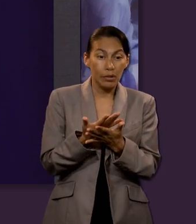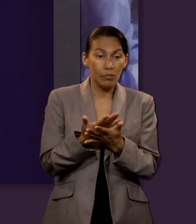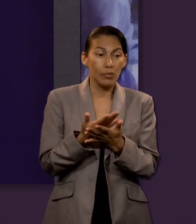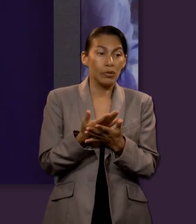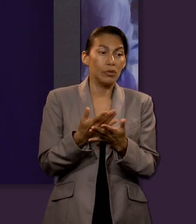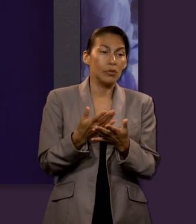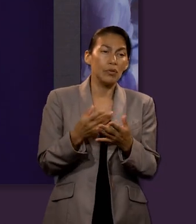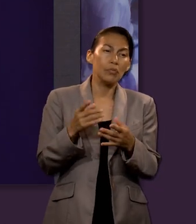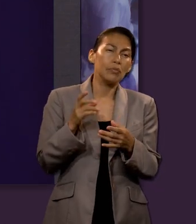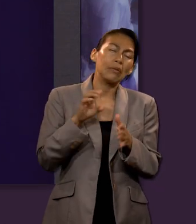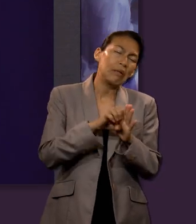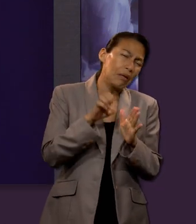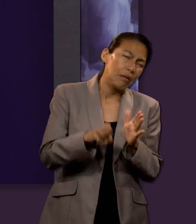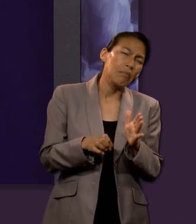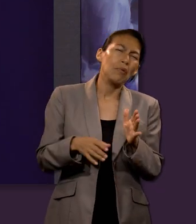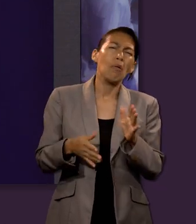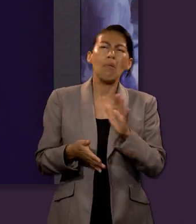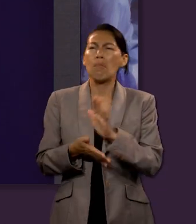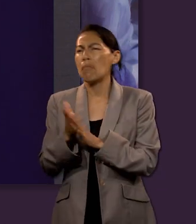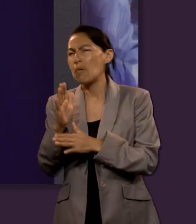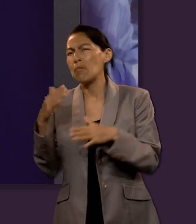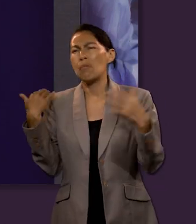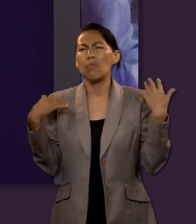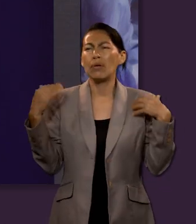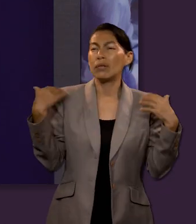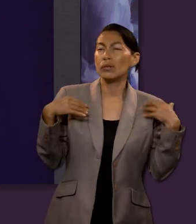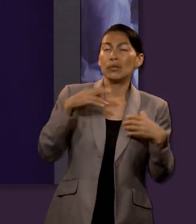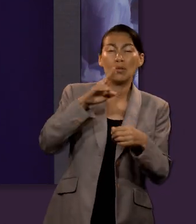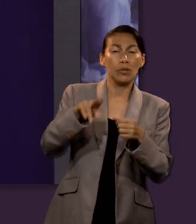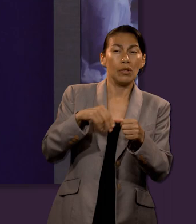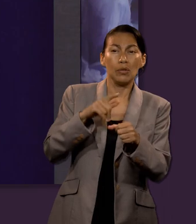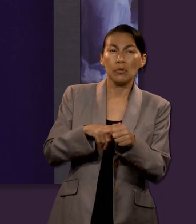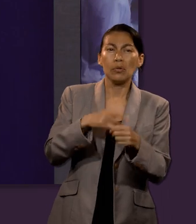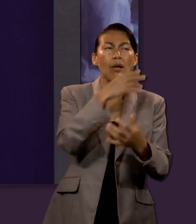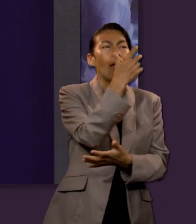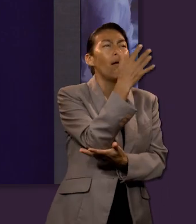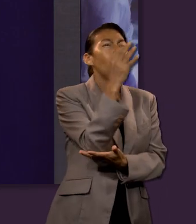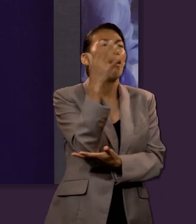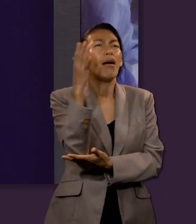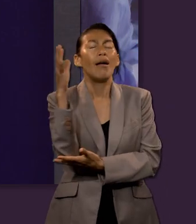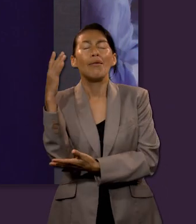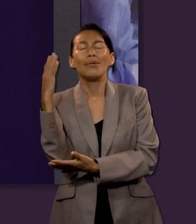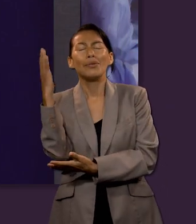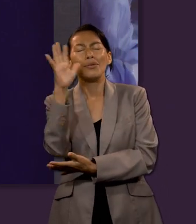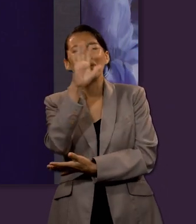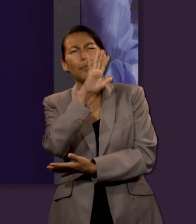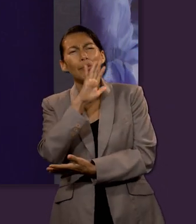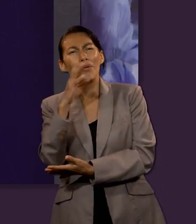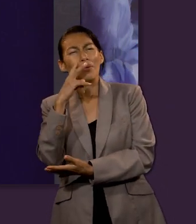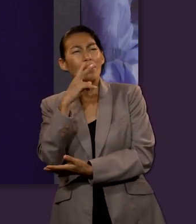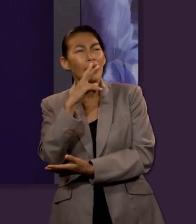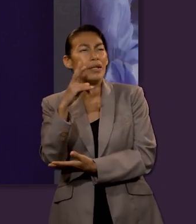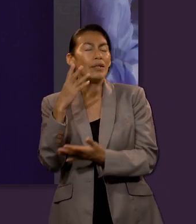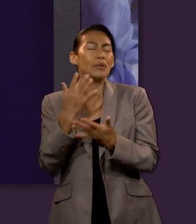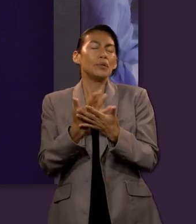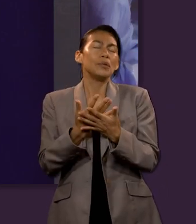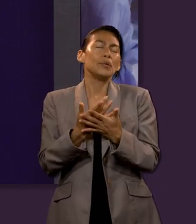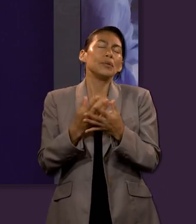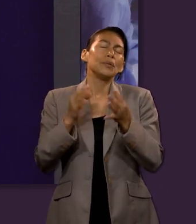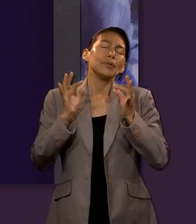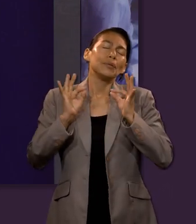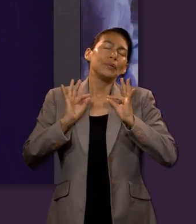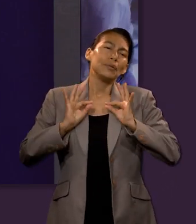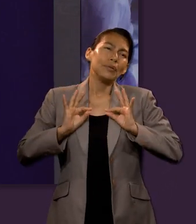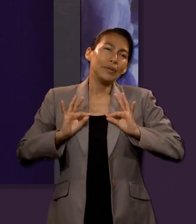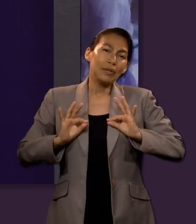nos invitan a alejarnos de las cosas cotidianas ciudada a la naturaleza dialogar con dios reflexionar nosotros y